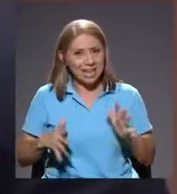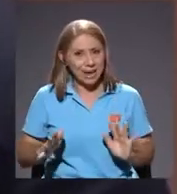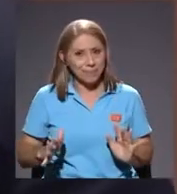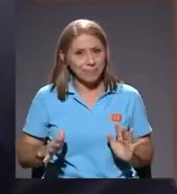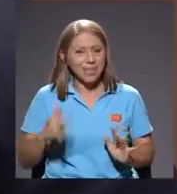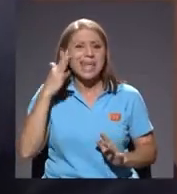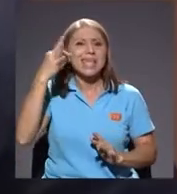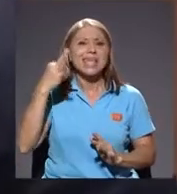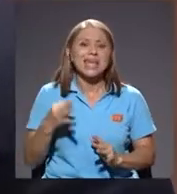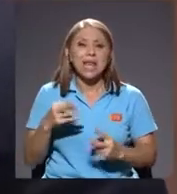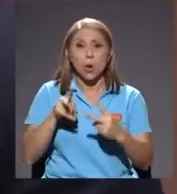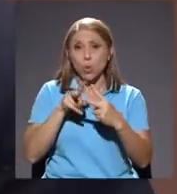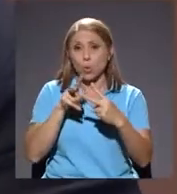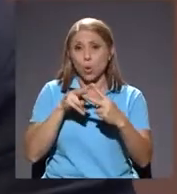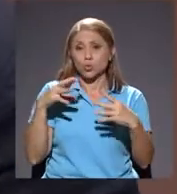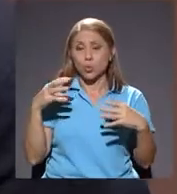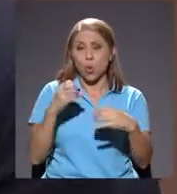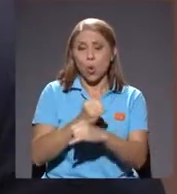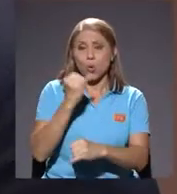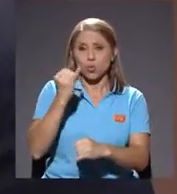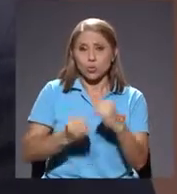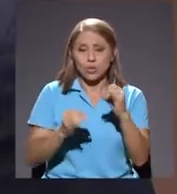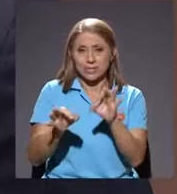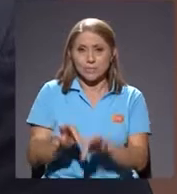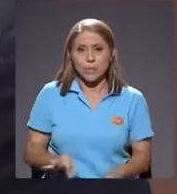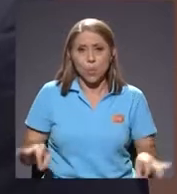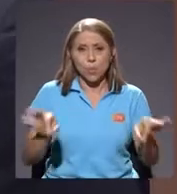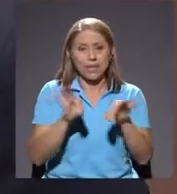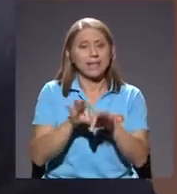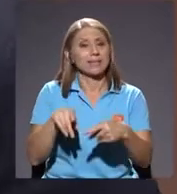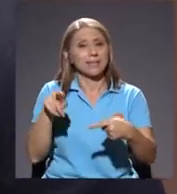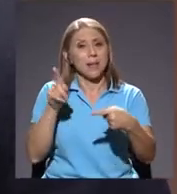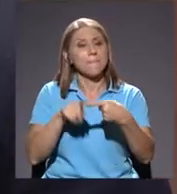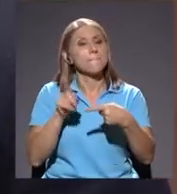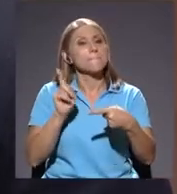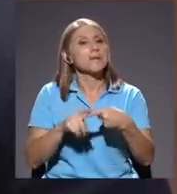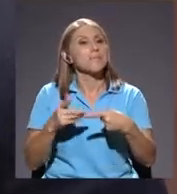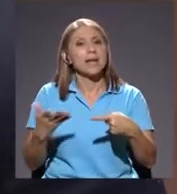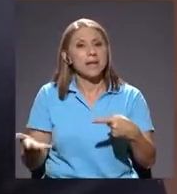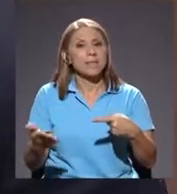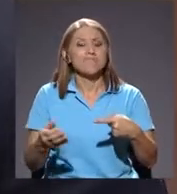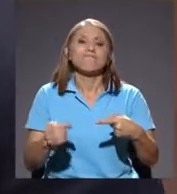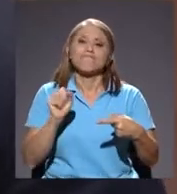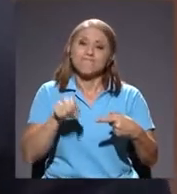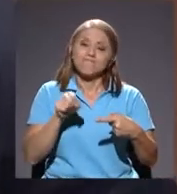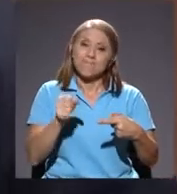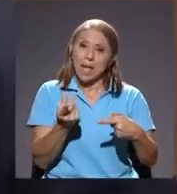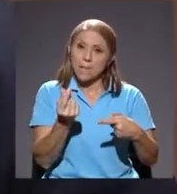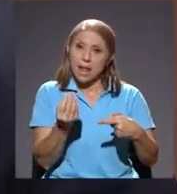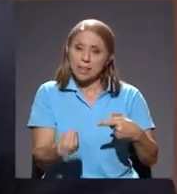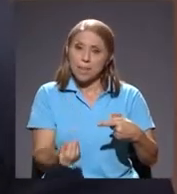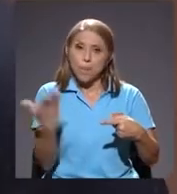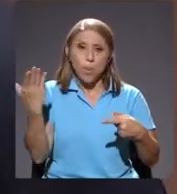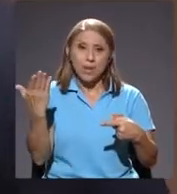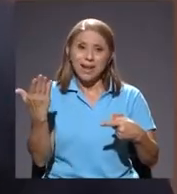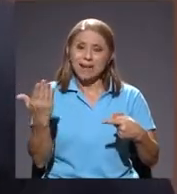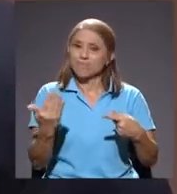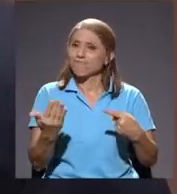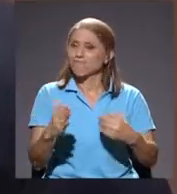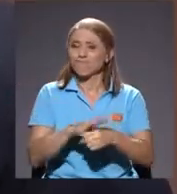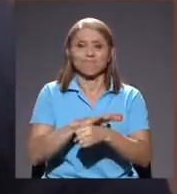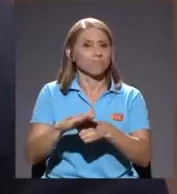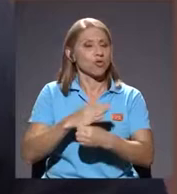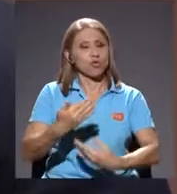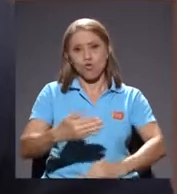conclusiones importantes que quisiera yo poner sobre el tapete la primera es que efectivamente la plata pública no va a alcanzar para poder